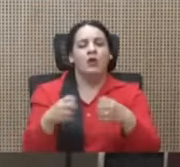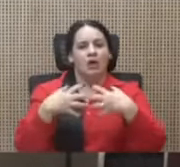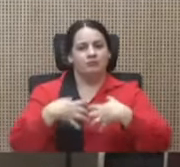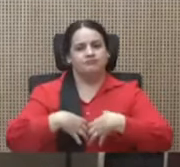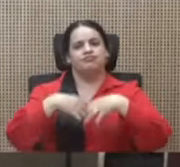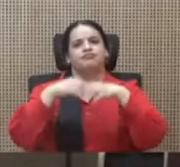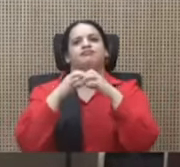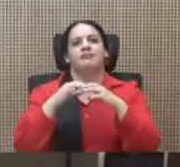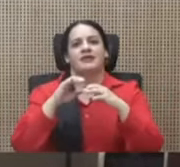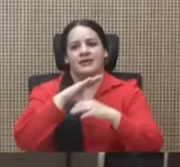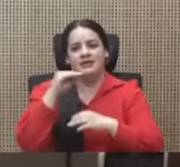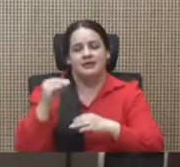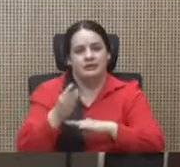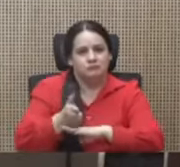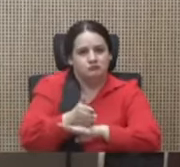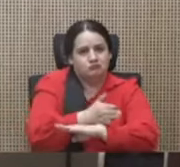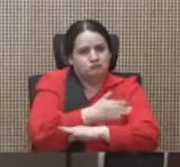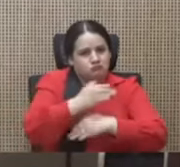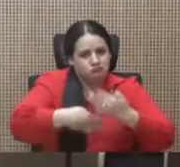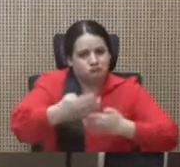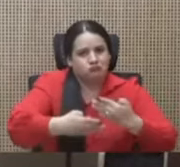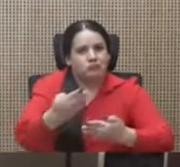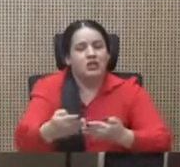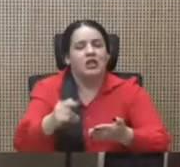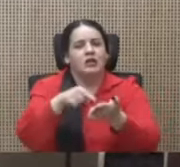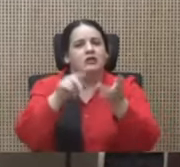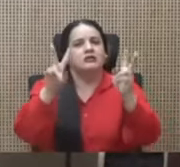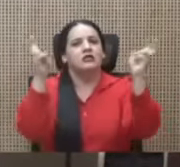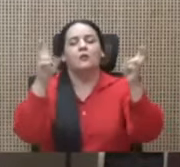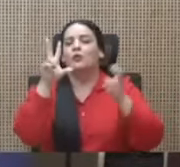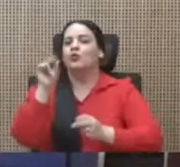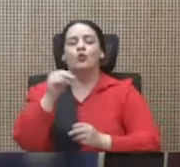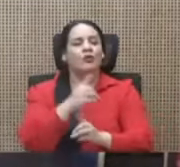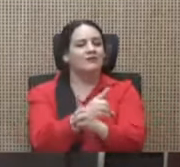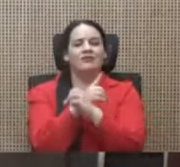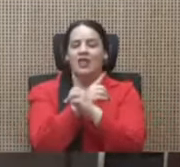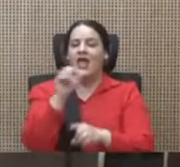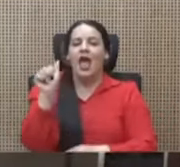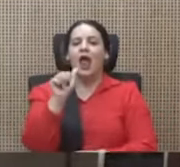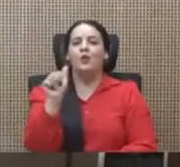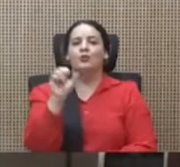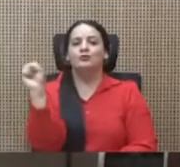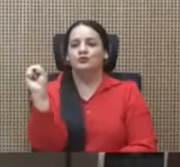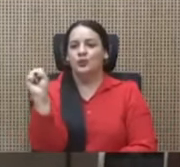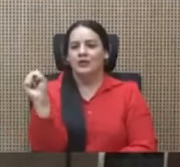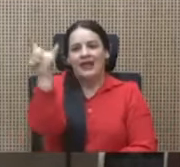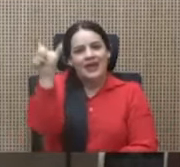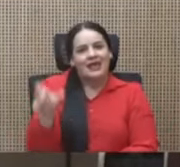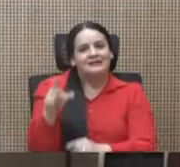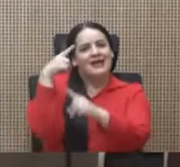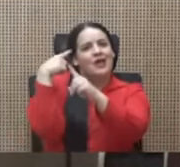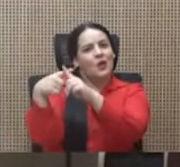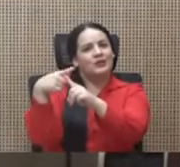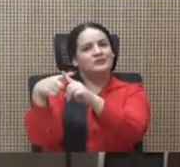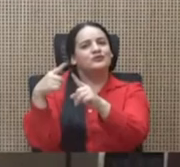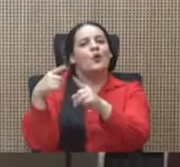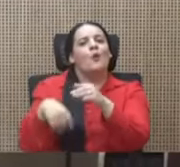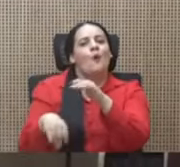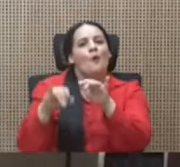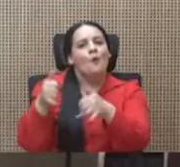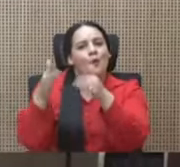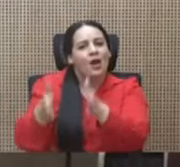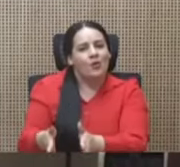y el tema acá con compañeros y compañeras no es defender Alonso Solís Alonso Solís es un exjugador muy querido en este